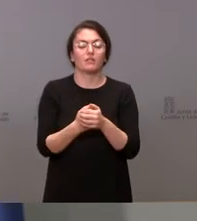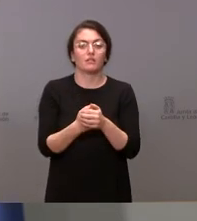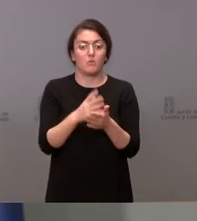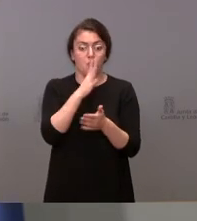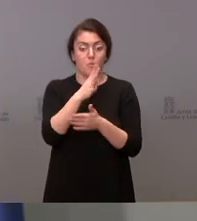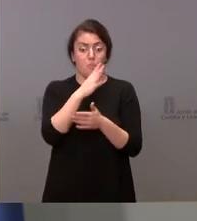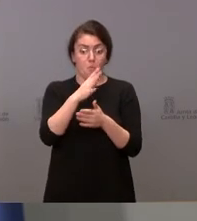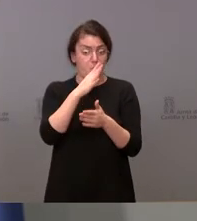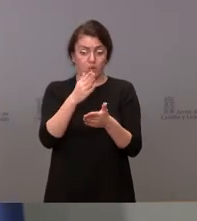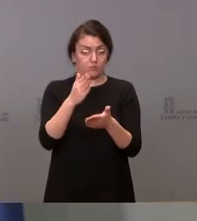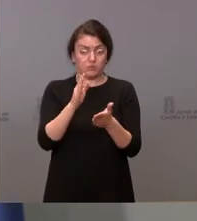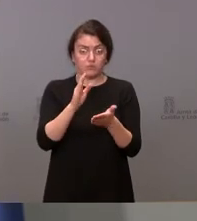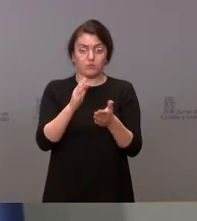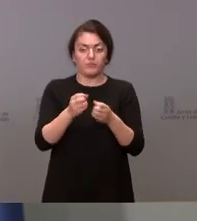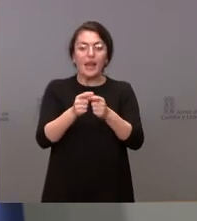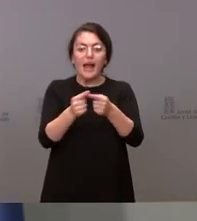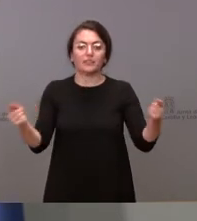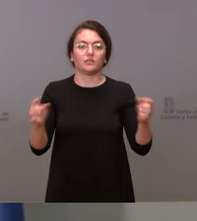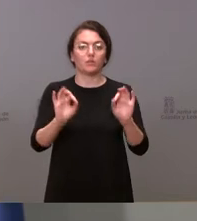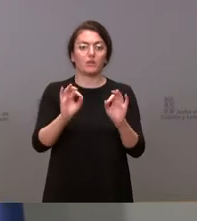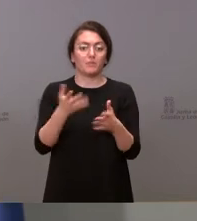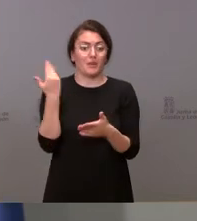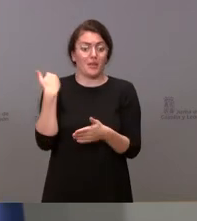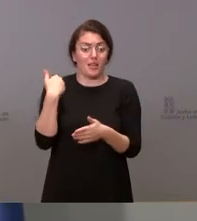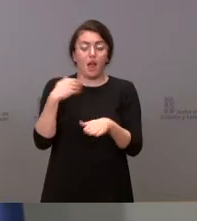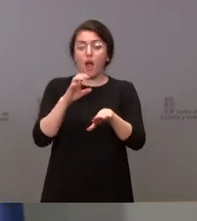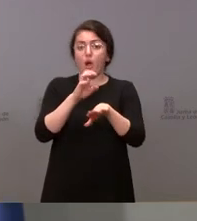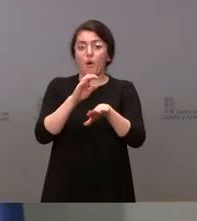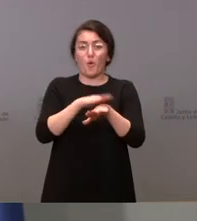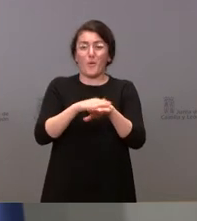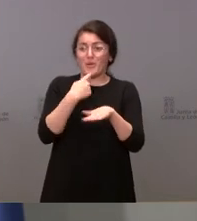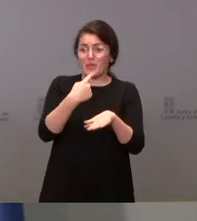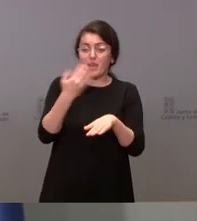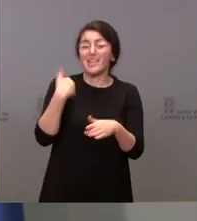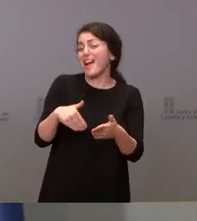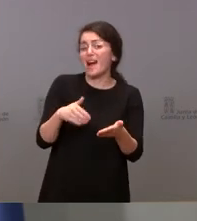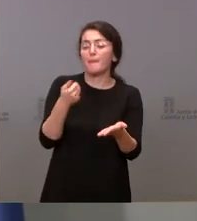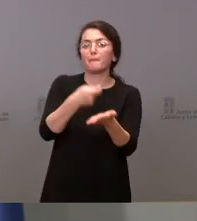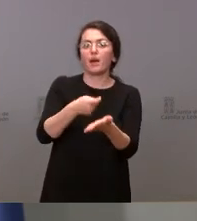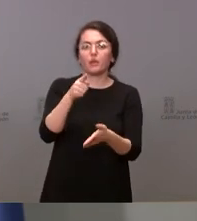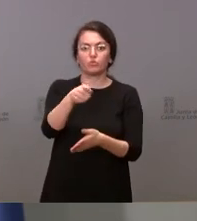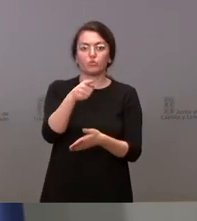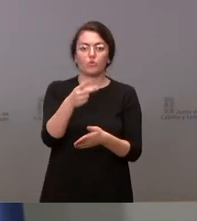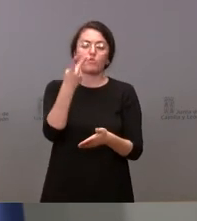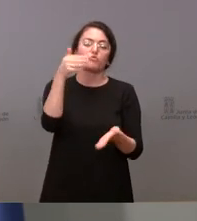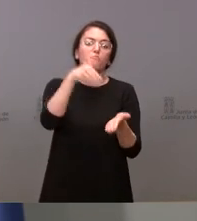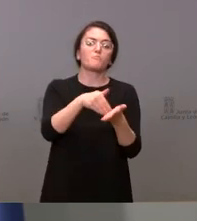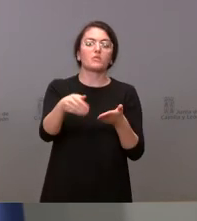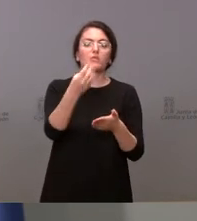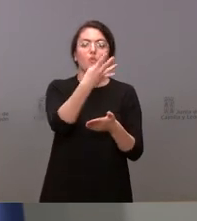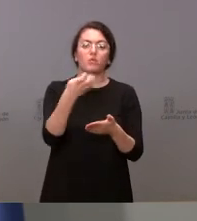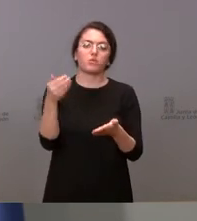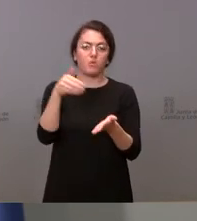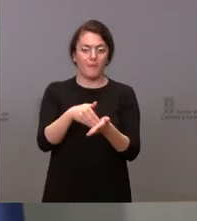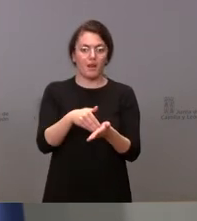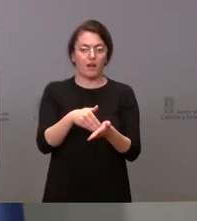por la extensión, lo que decía el gobierno, no, es que ya lo pagas tú. O sea, lo pagas tú con 2.400.000, lo que no van a pagar otros